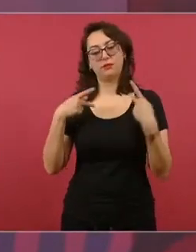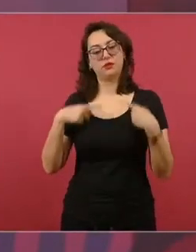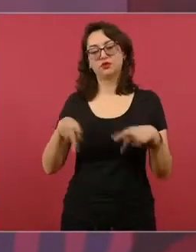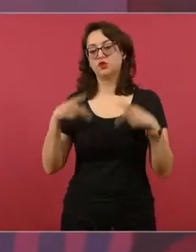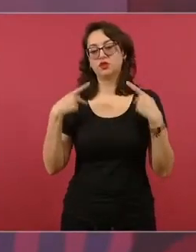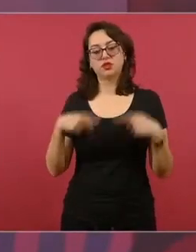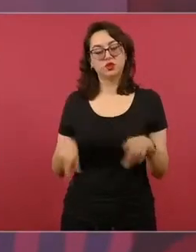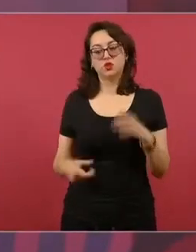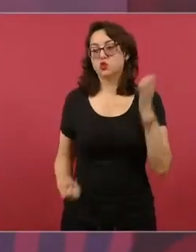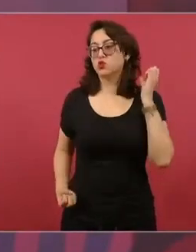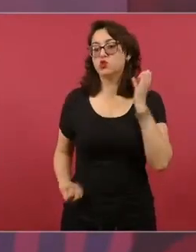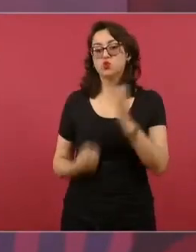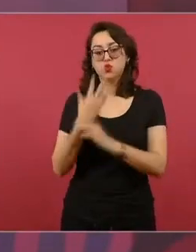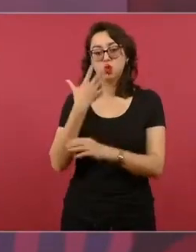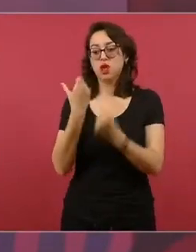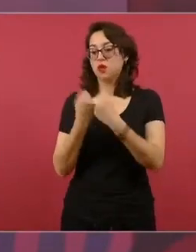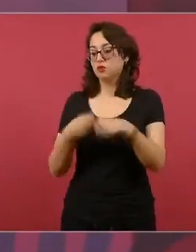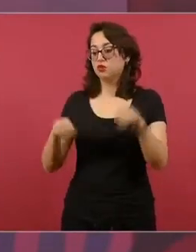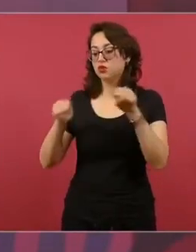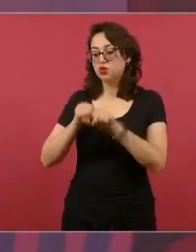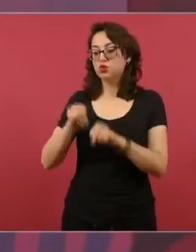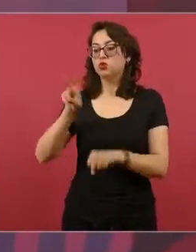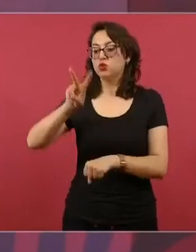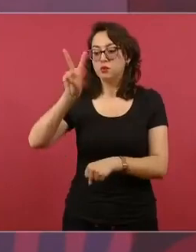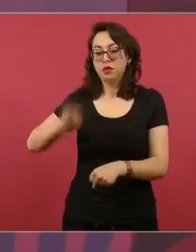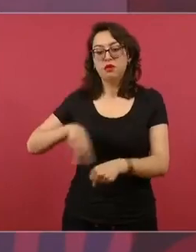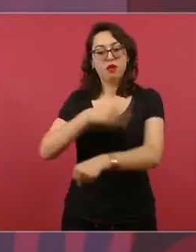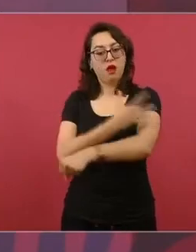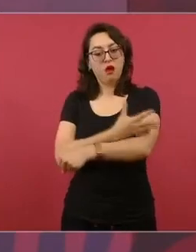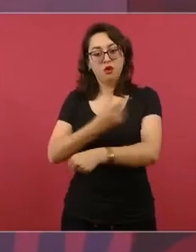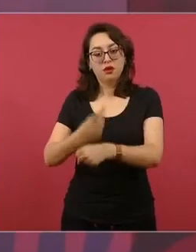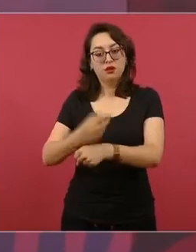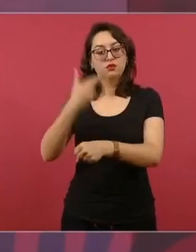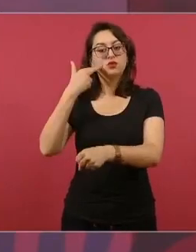inversionistas, con gente responsable.